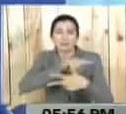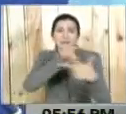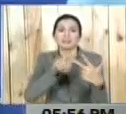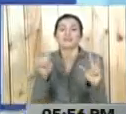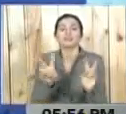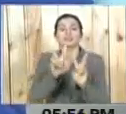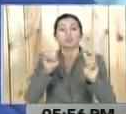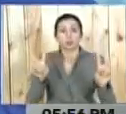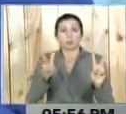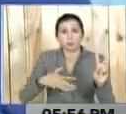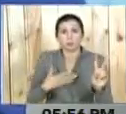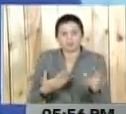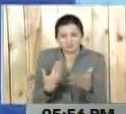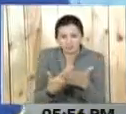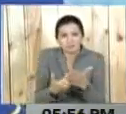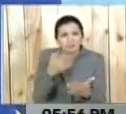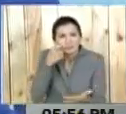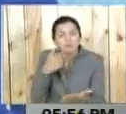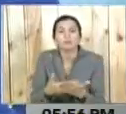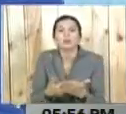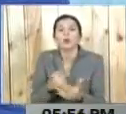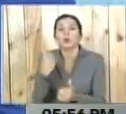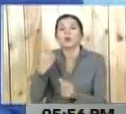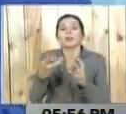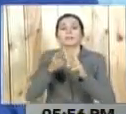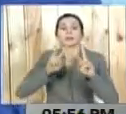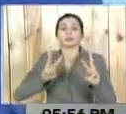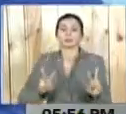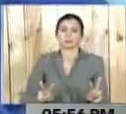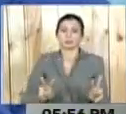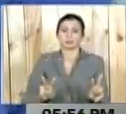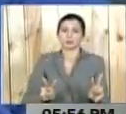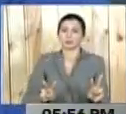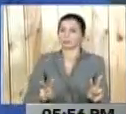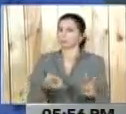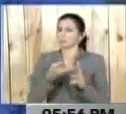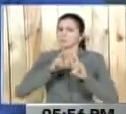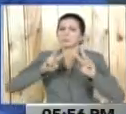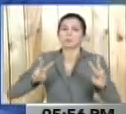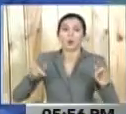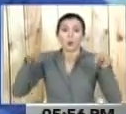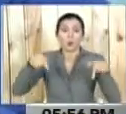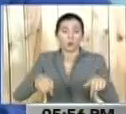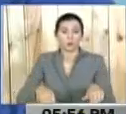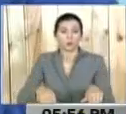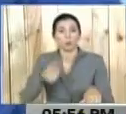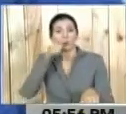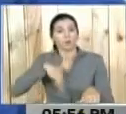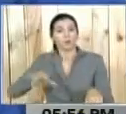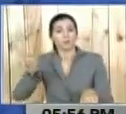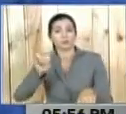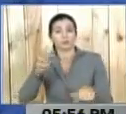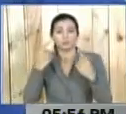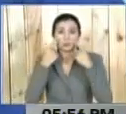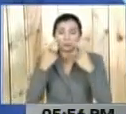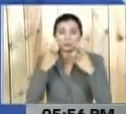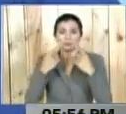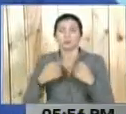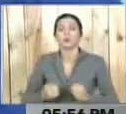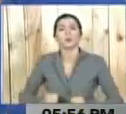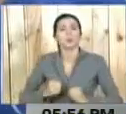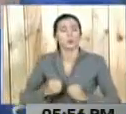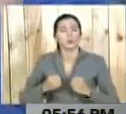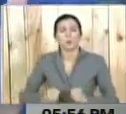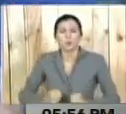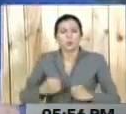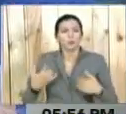concretas y materiales que las podemos tangibilizar. Una, la paz. En términos de que hoy los venezolanos estamos viendo la situación de crispación que se